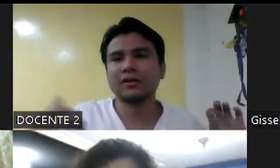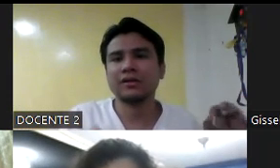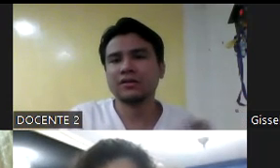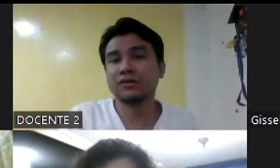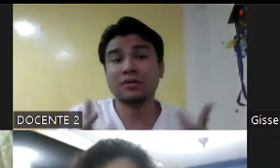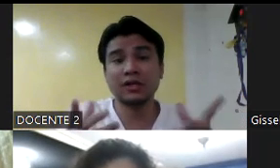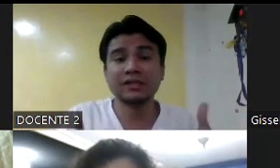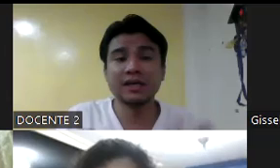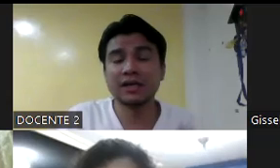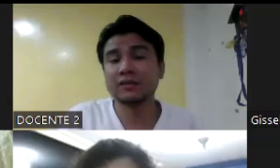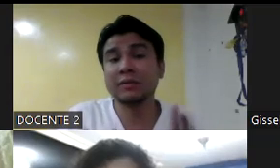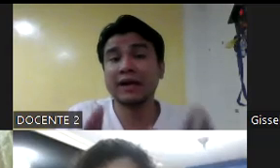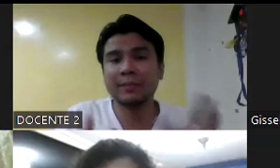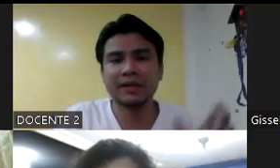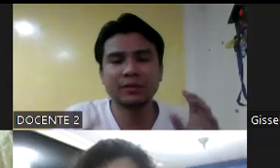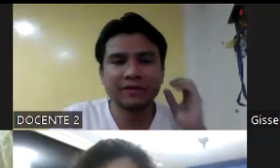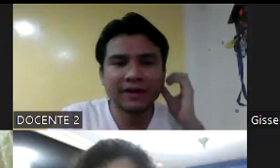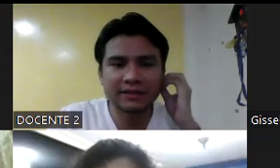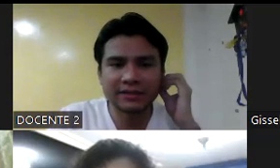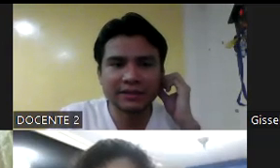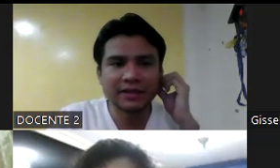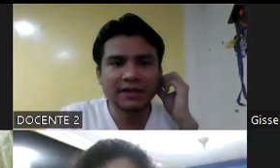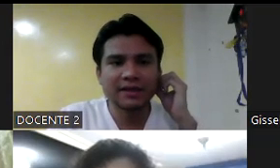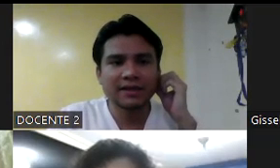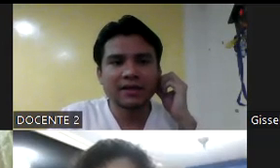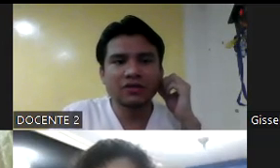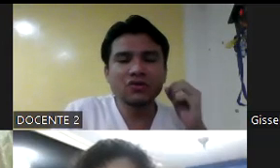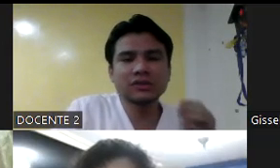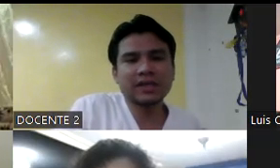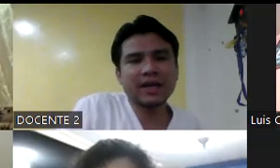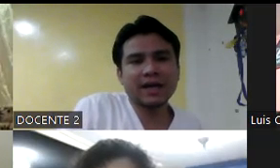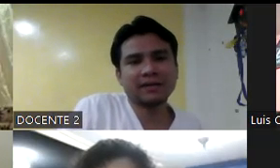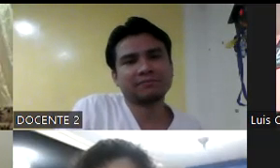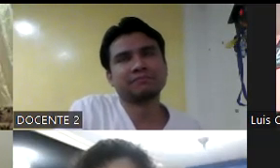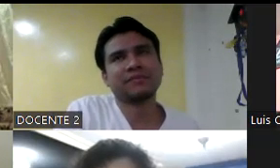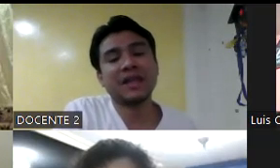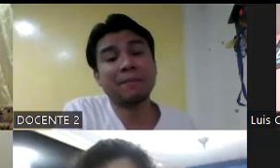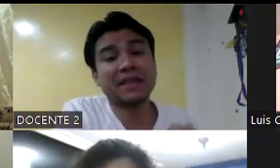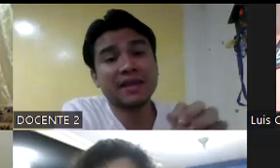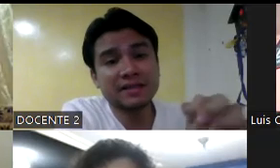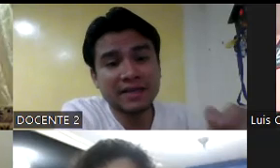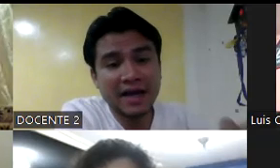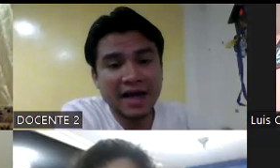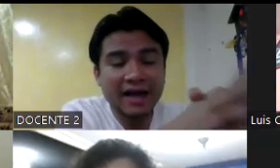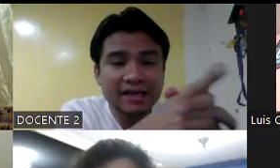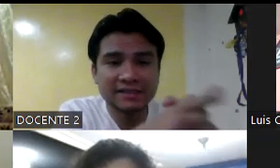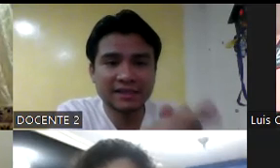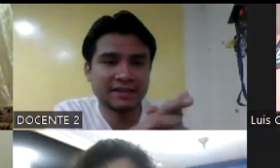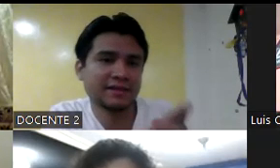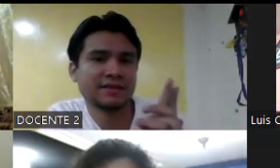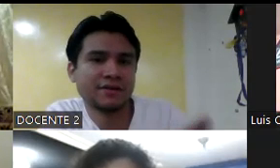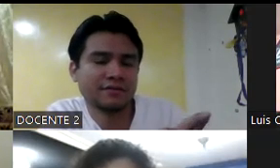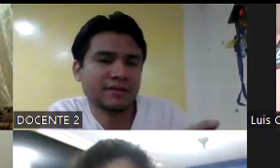alcohol. Como les decía, les vuelve happy, les pone felices. Nos crea dependencia a